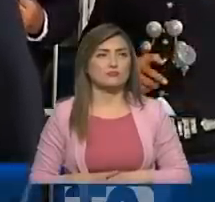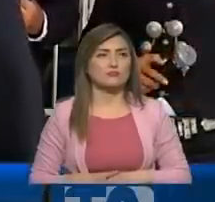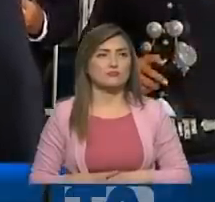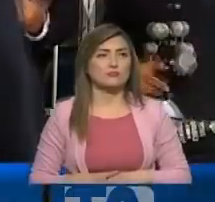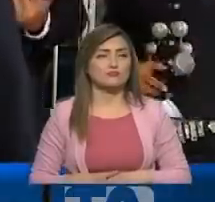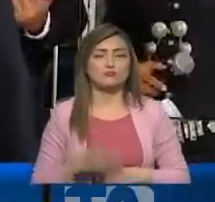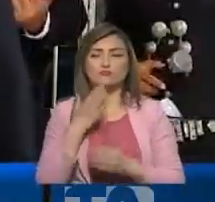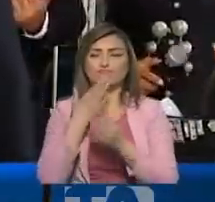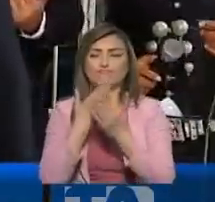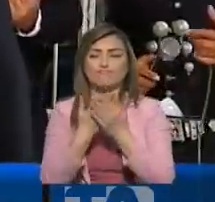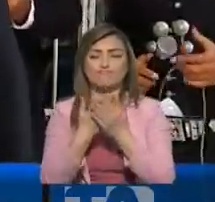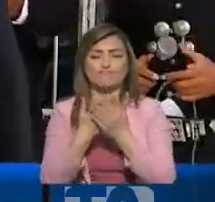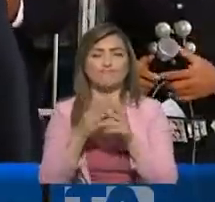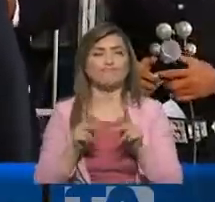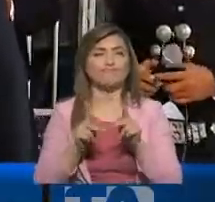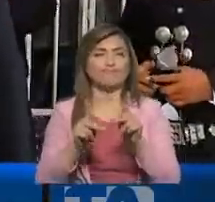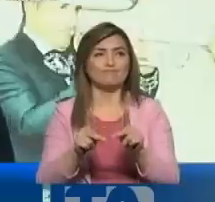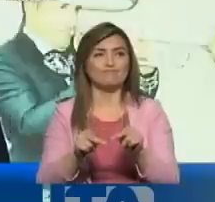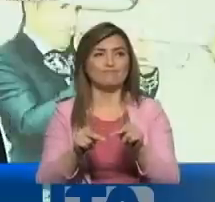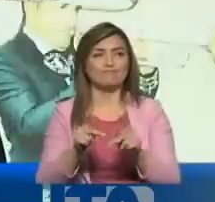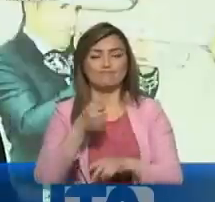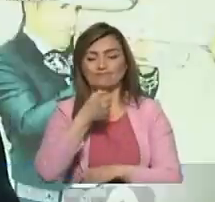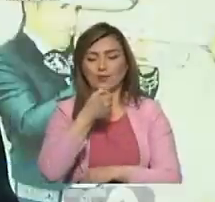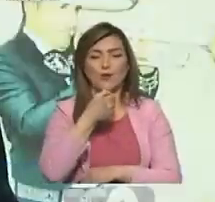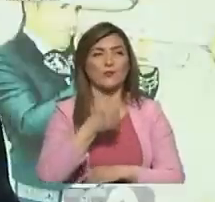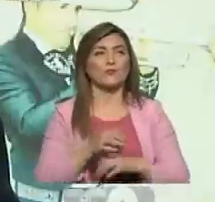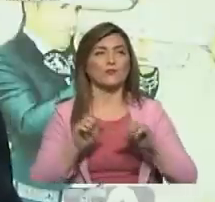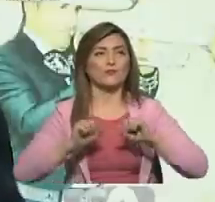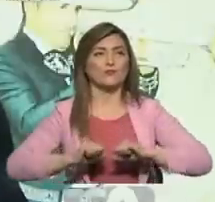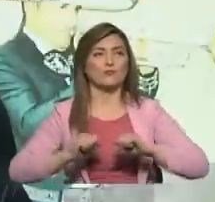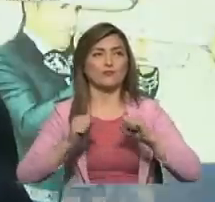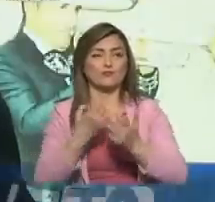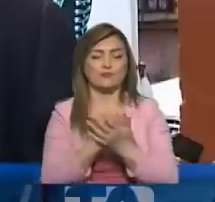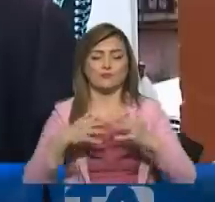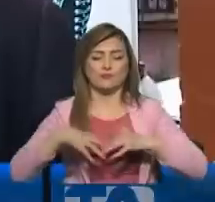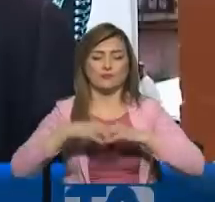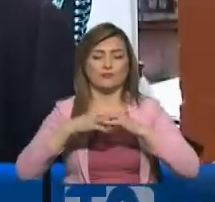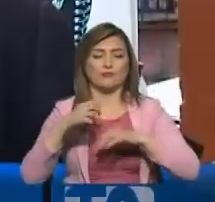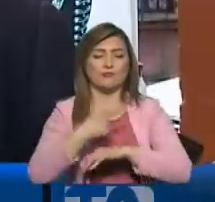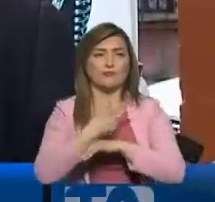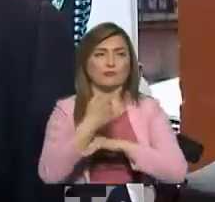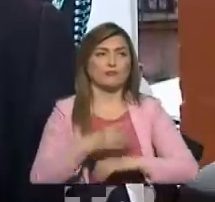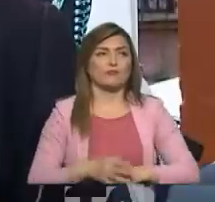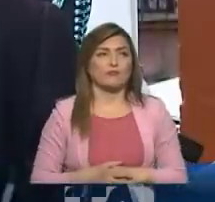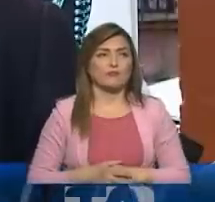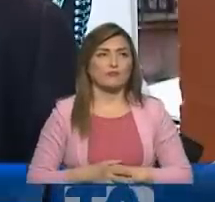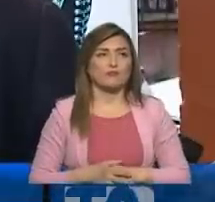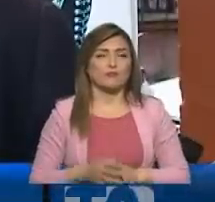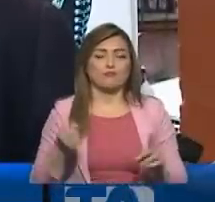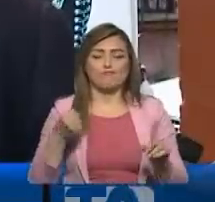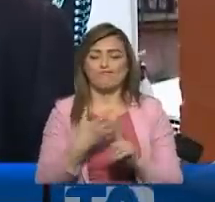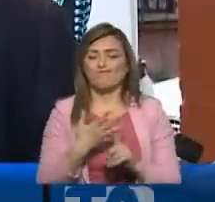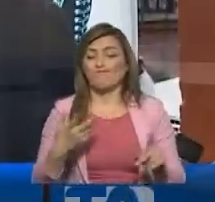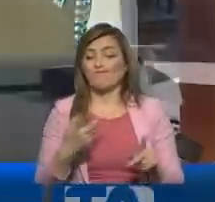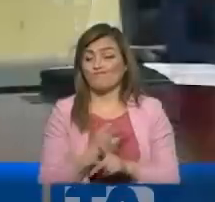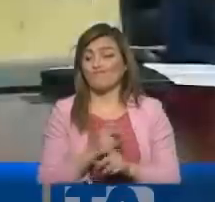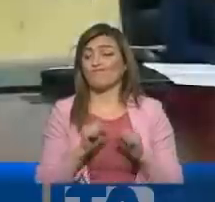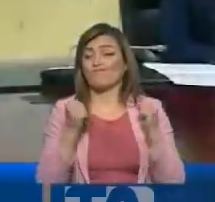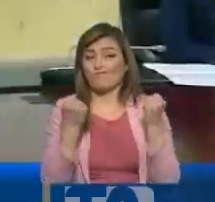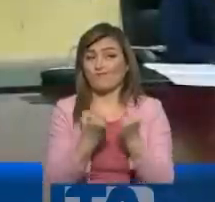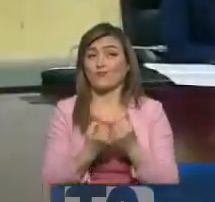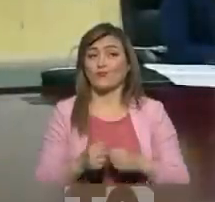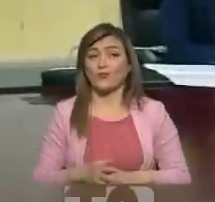agradecimiento por permitirnos realizar nuestras presentaciones. Por lo menos con eso podemos subsistir unos días más. Que nosotros somos el sector más golpeado de nuestra sociedad.